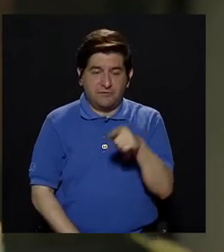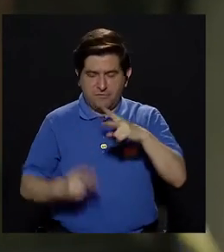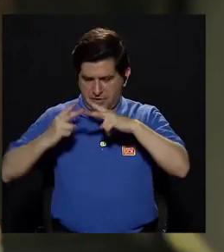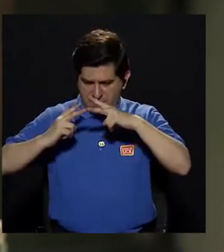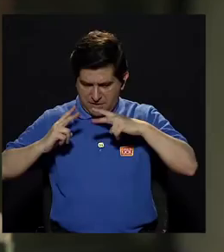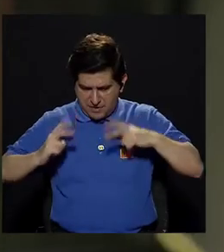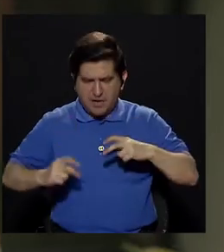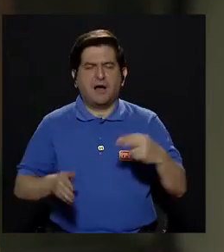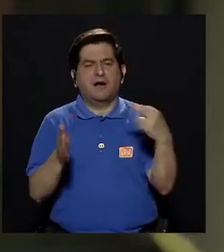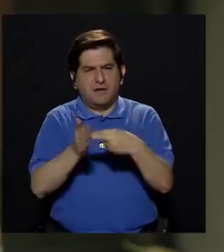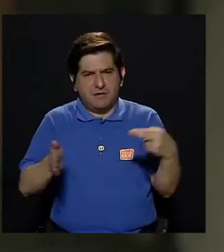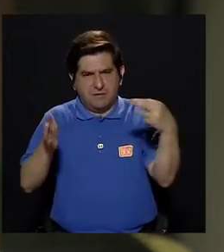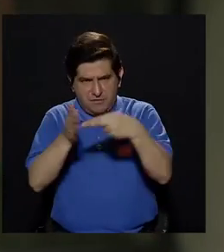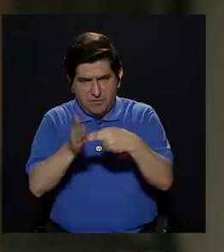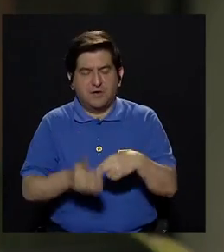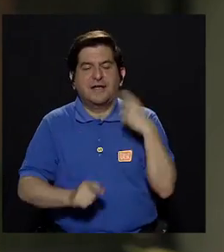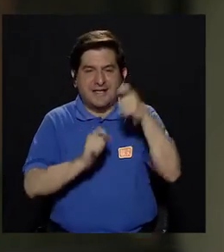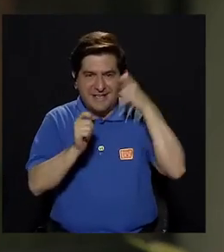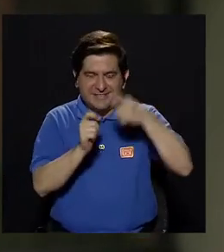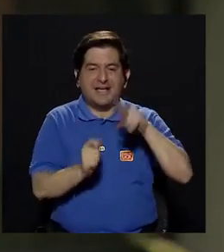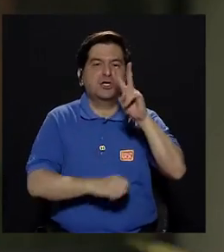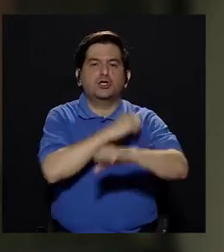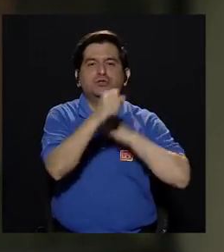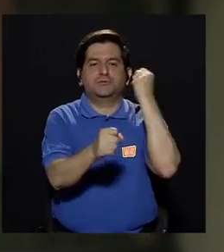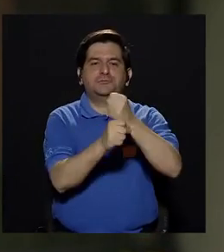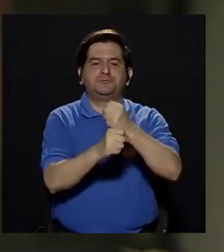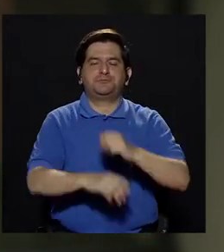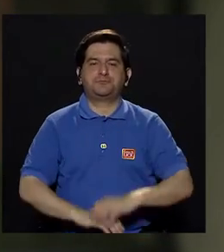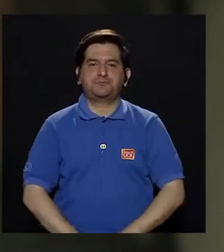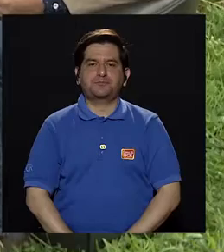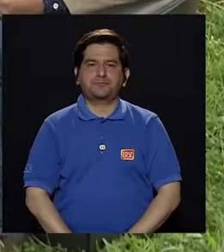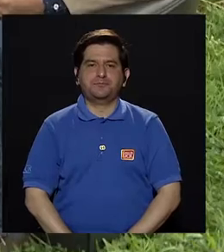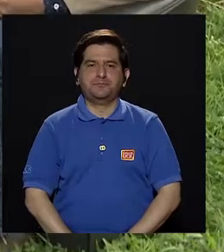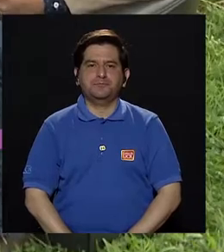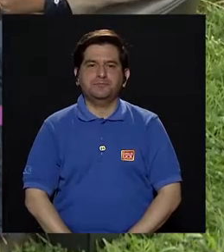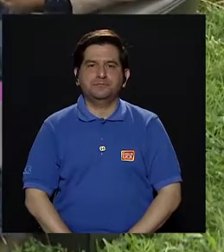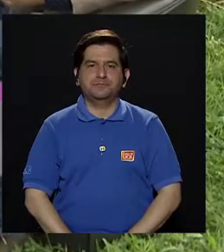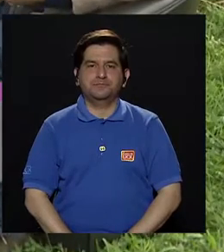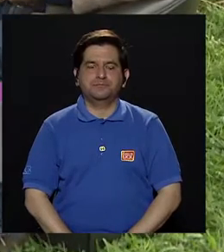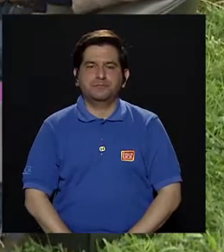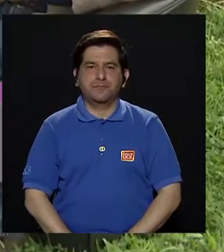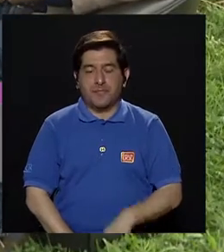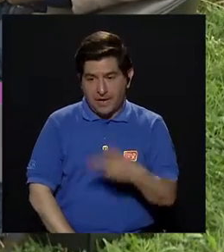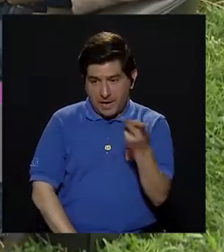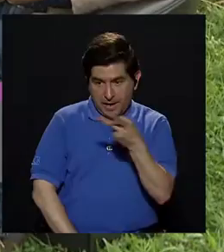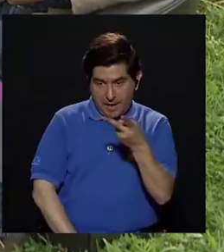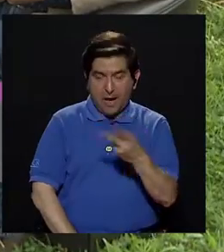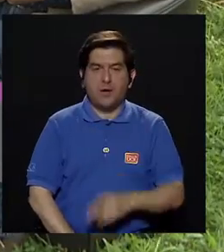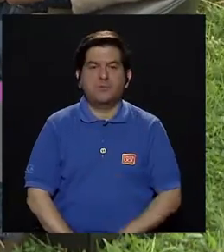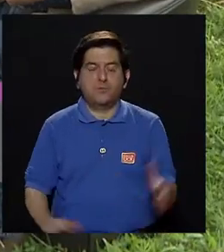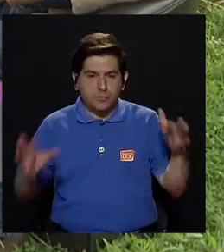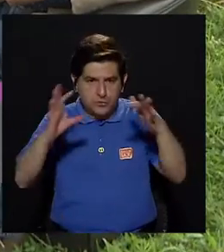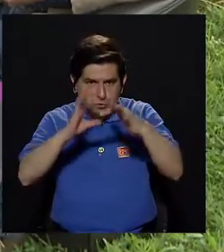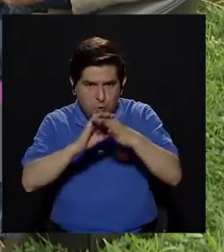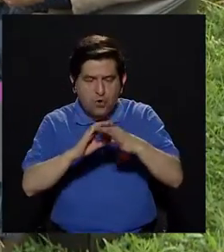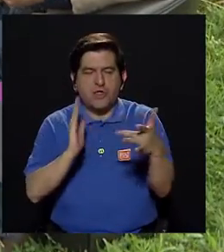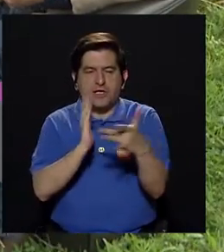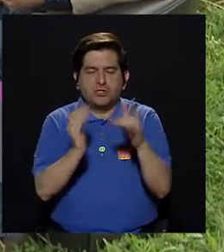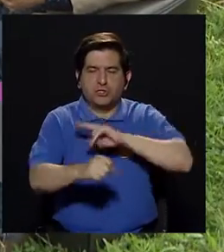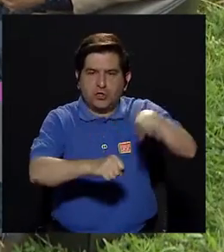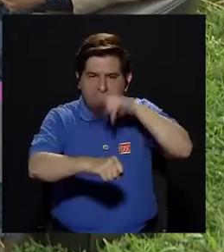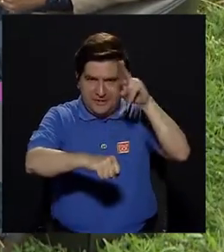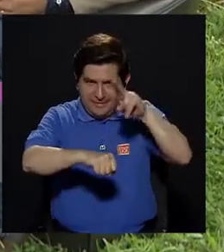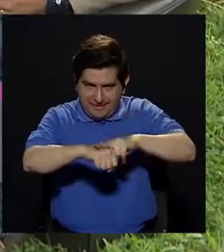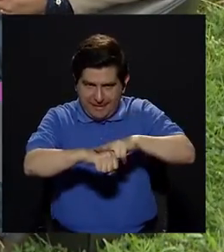mamografías con cierta frecuencia son exactamente 2 años. Bueno, ustedes pues al pertenecer a la Coordinación